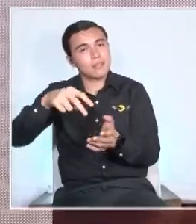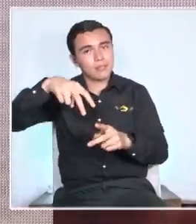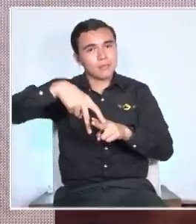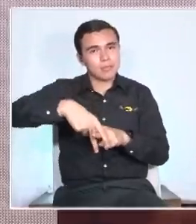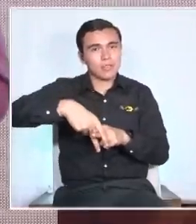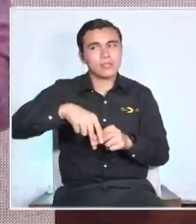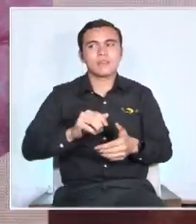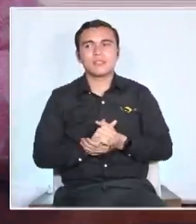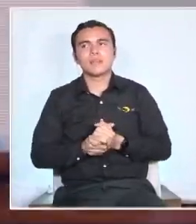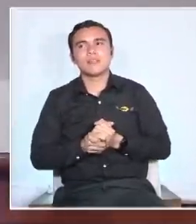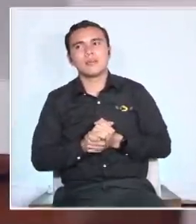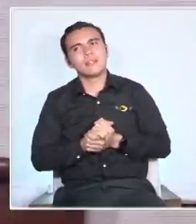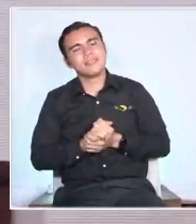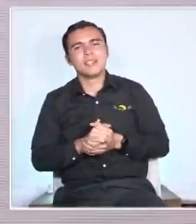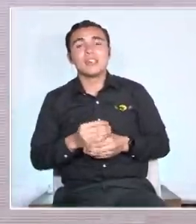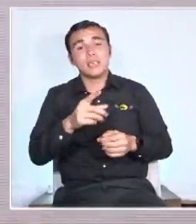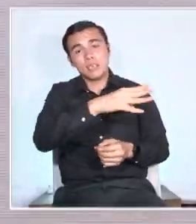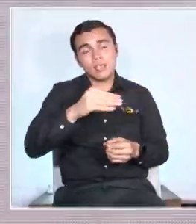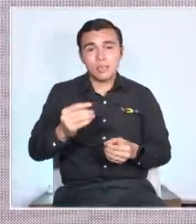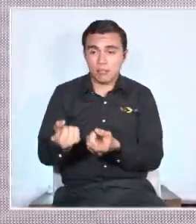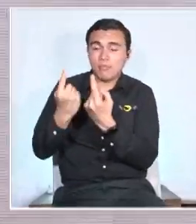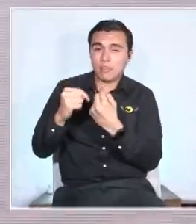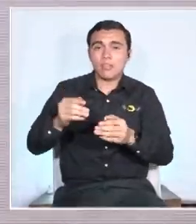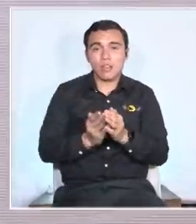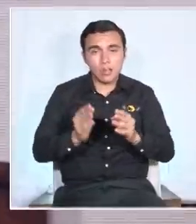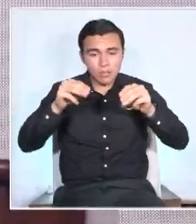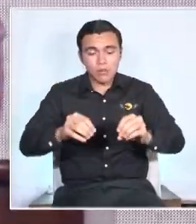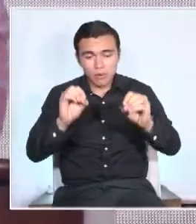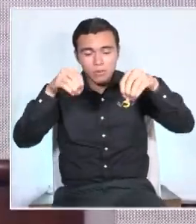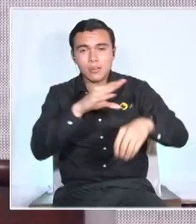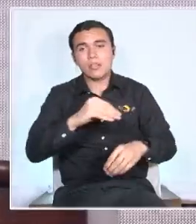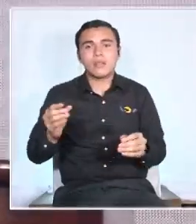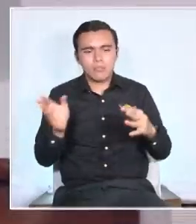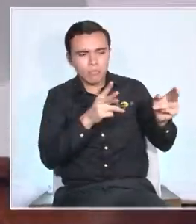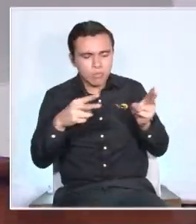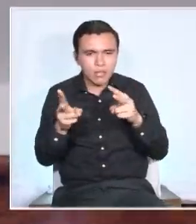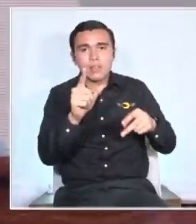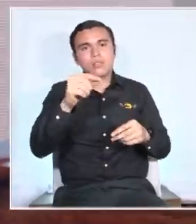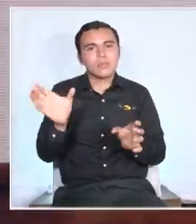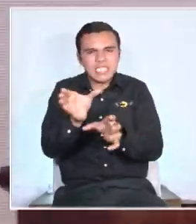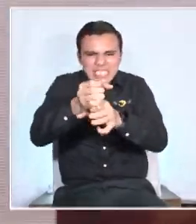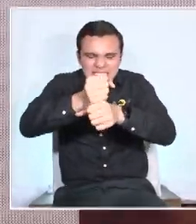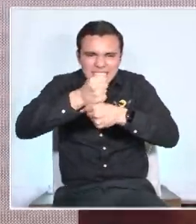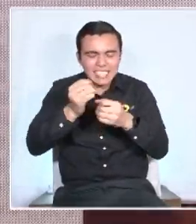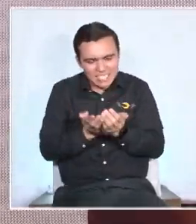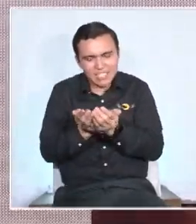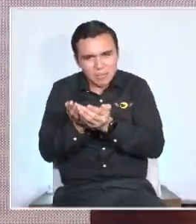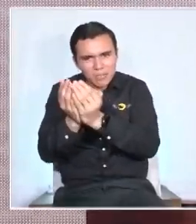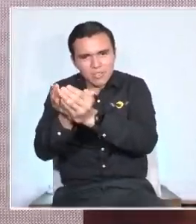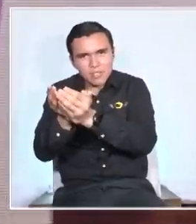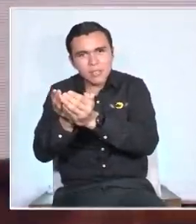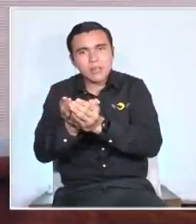montado. Y vienen las olas y vienen los vientos, pero usted se aferra a ese bote.